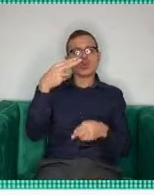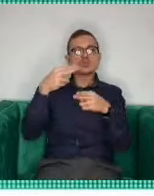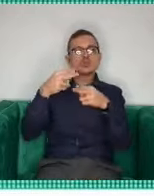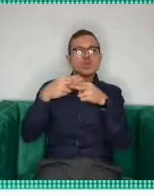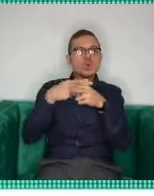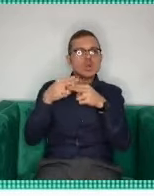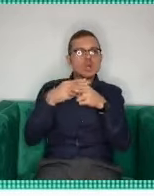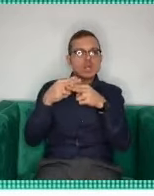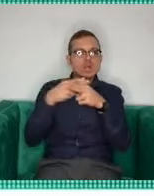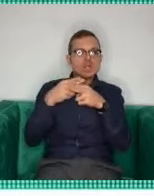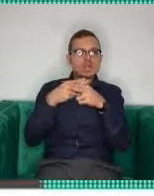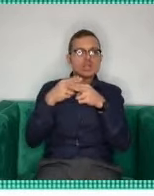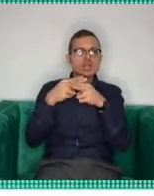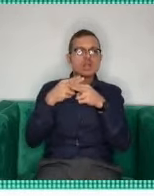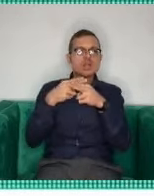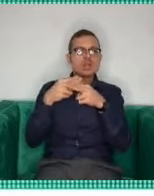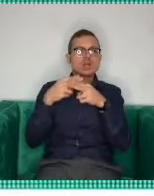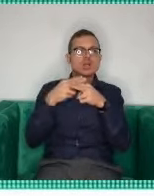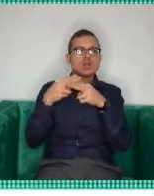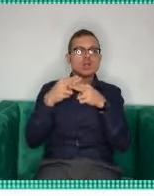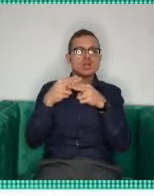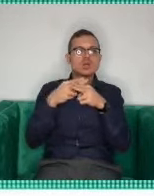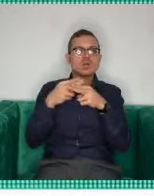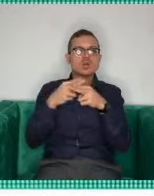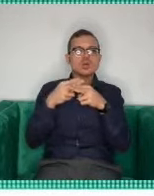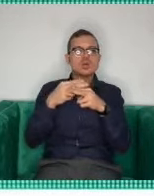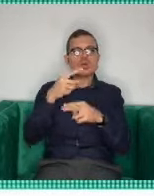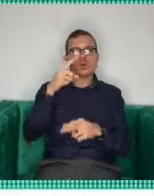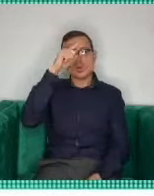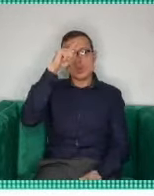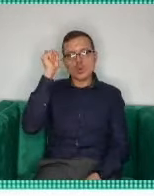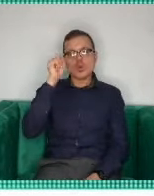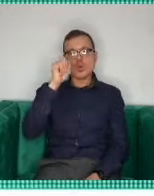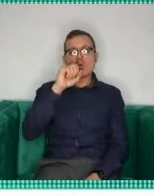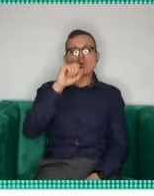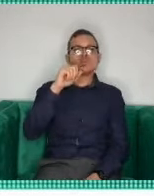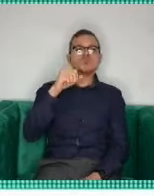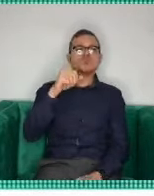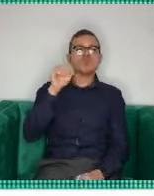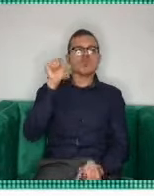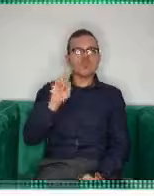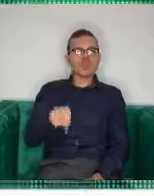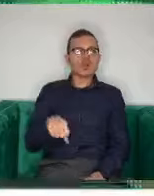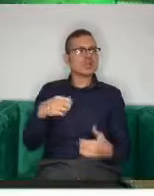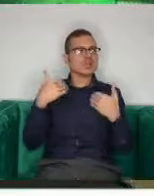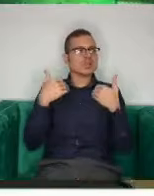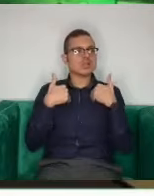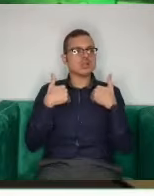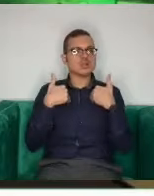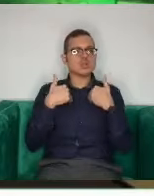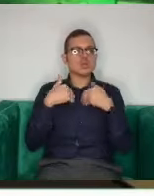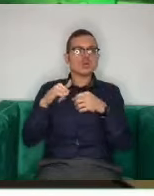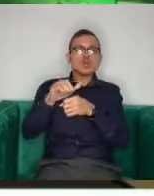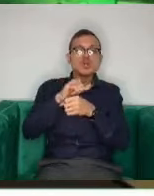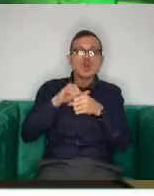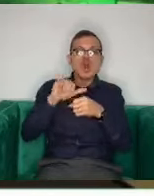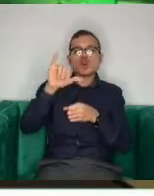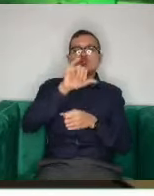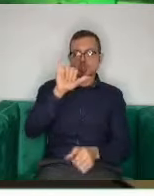Oscuro, chocolate oscuro. Puede ser chocolate oscuro, puede ser un yogur, puede ser un mantecado libre de azúcar